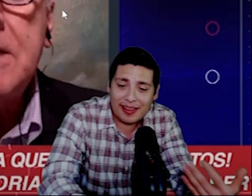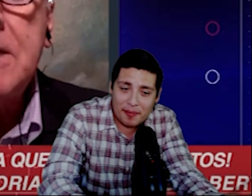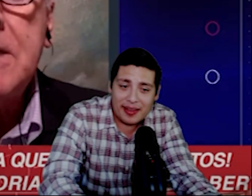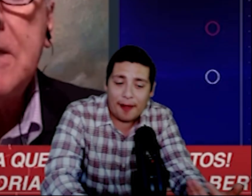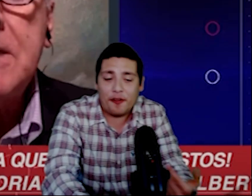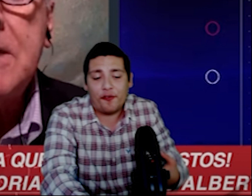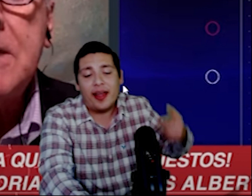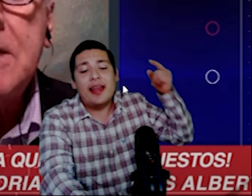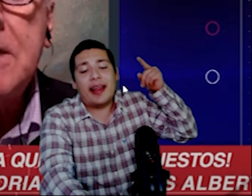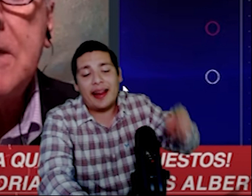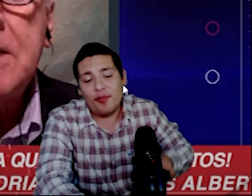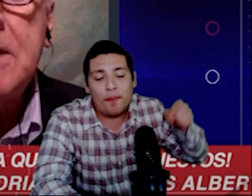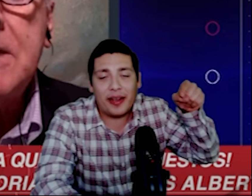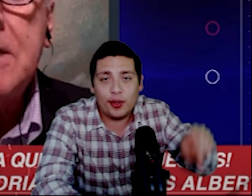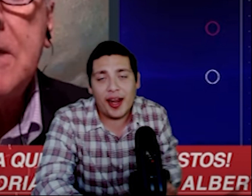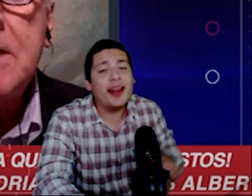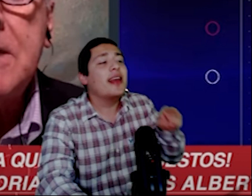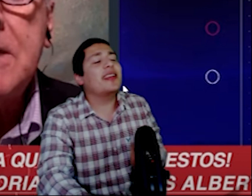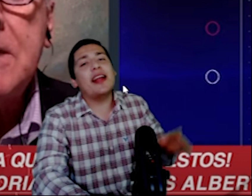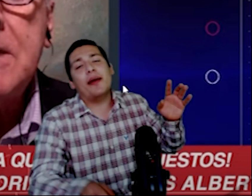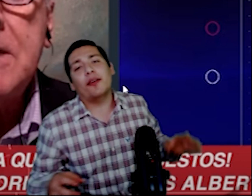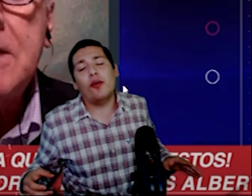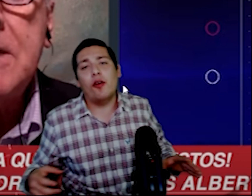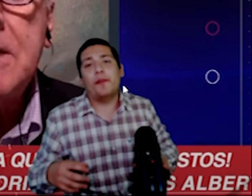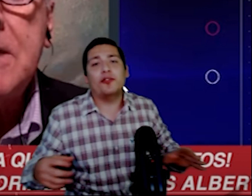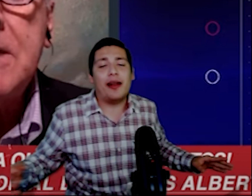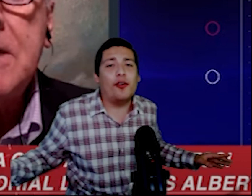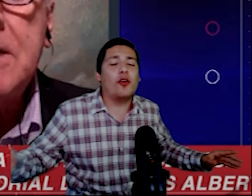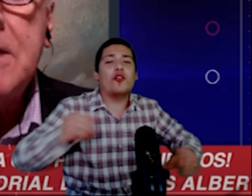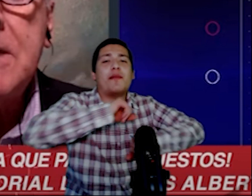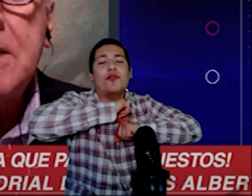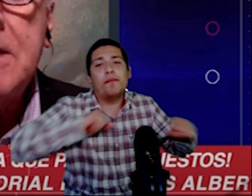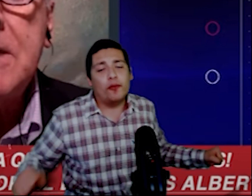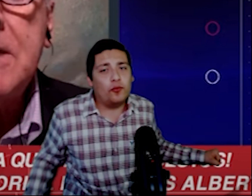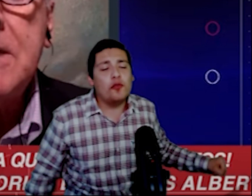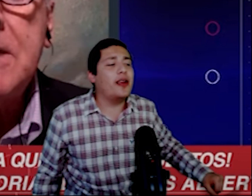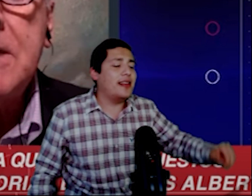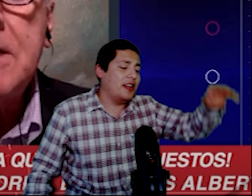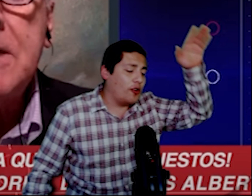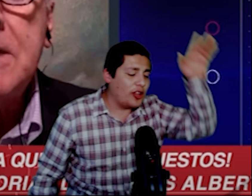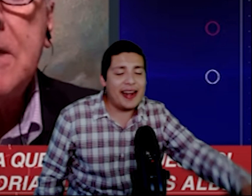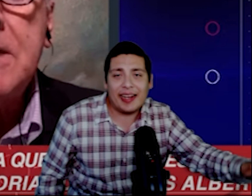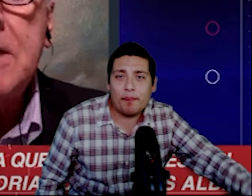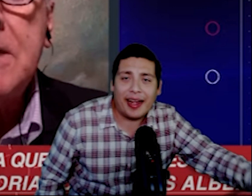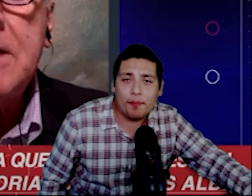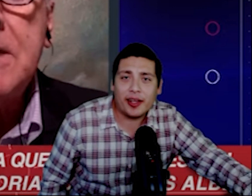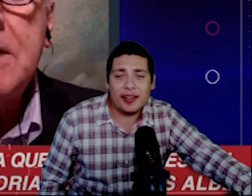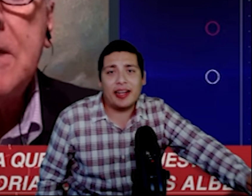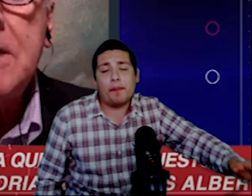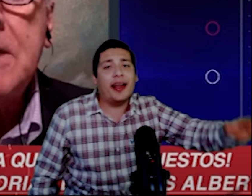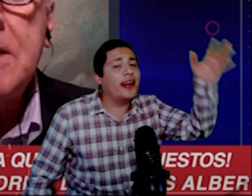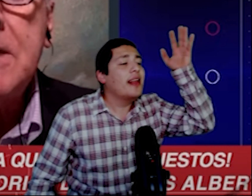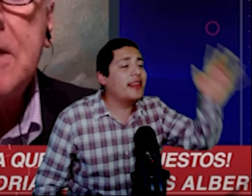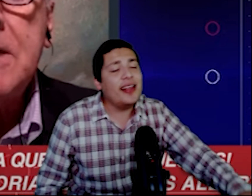mezquindad también de la FIFA queriendo presionar. Sin embargo, López Obrador los mandó por un tubo y les dijo: tienen que pagar porque